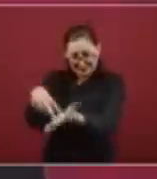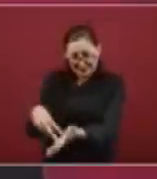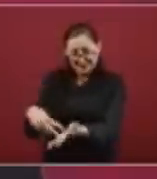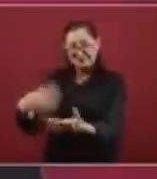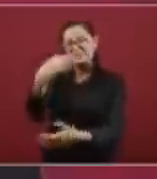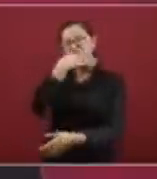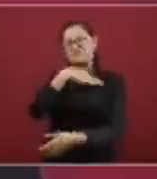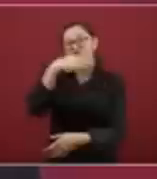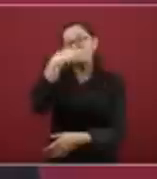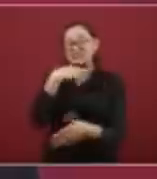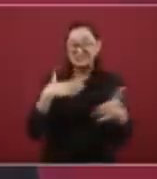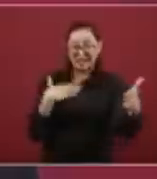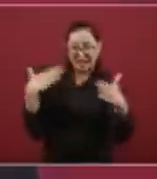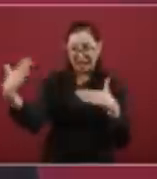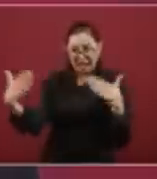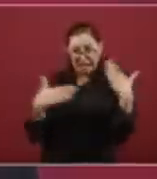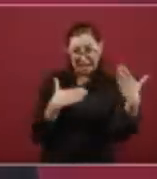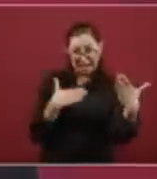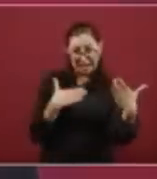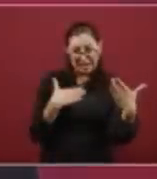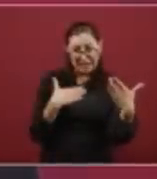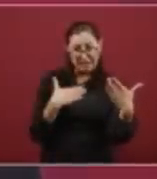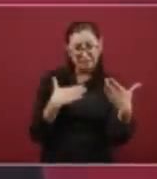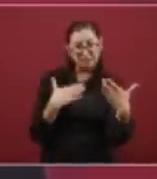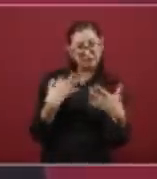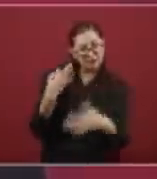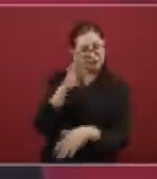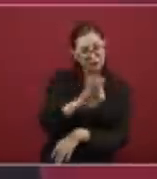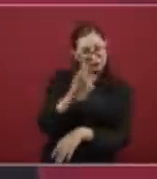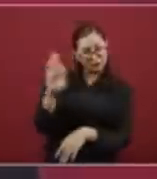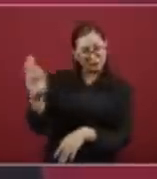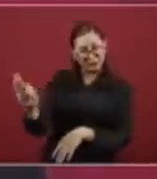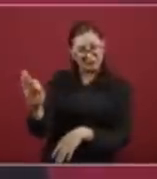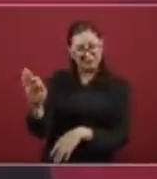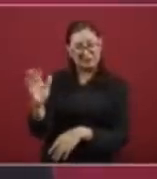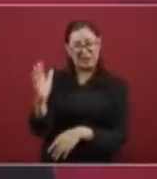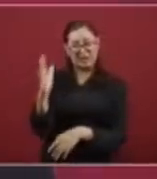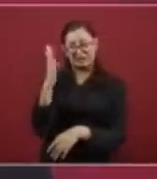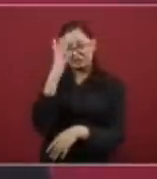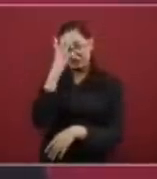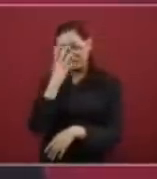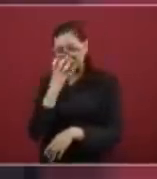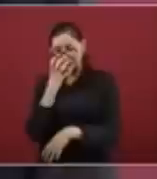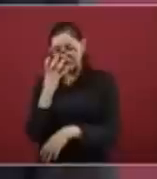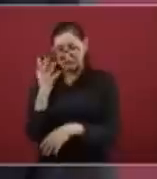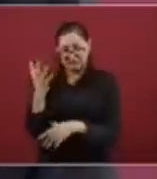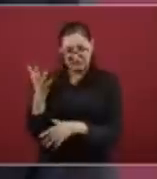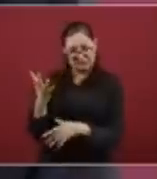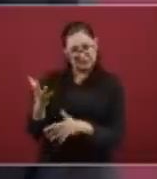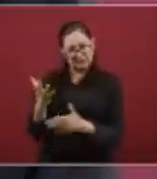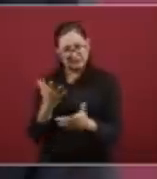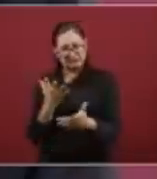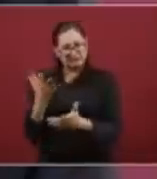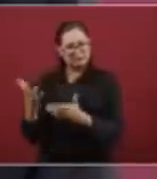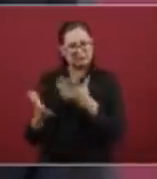en festejos en estas fechas en tanto no